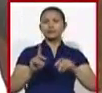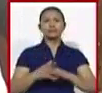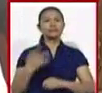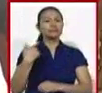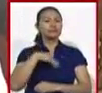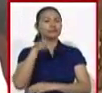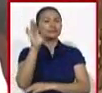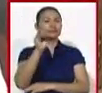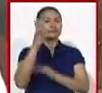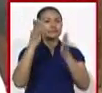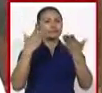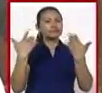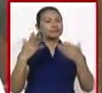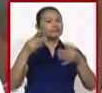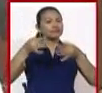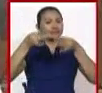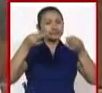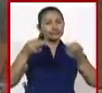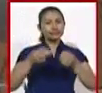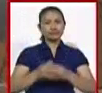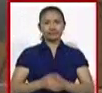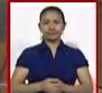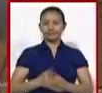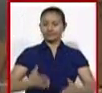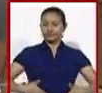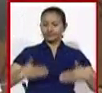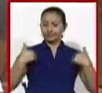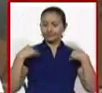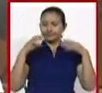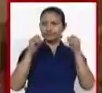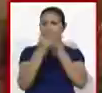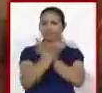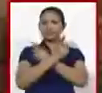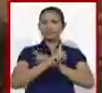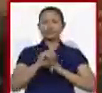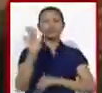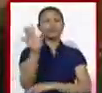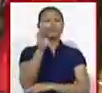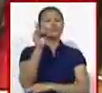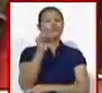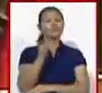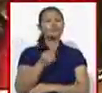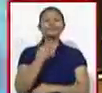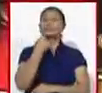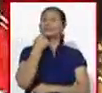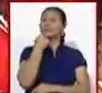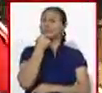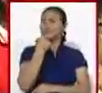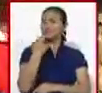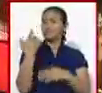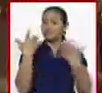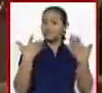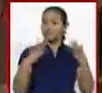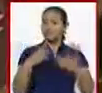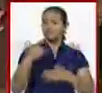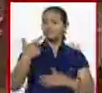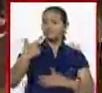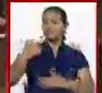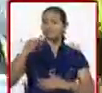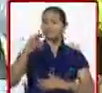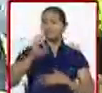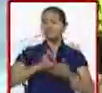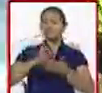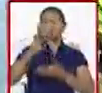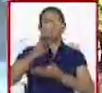porque nosotros los bolivianos hemos determinado vivir en un sistema democrático. Bolivia está expresando, ya lo expresó el 21